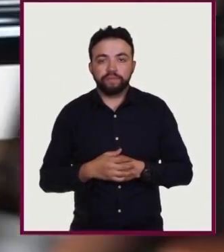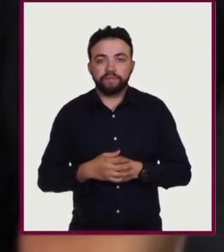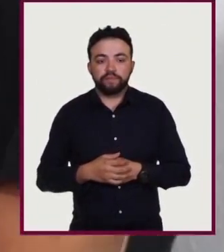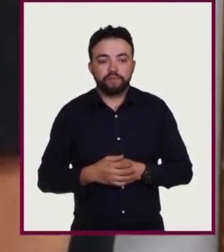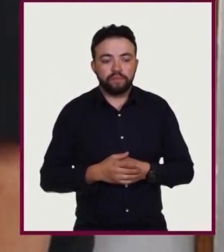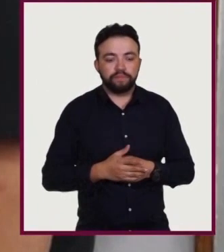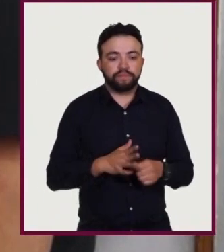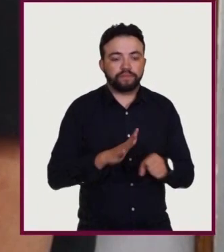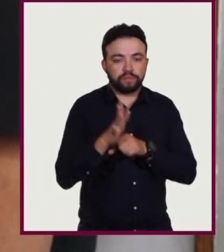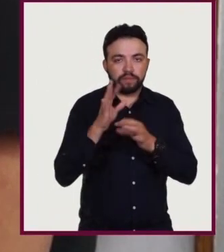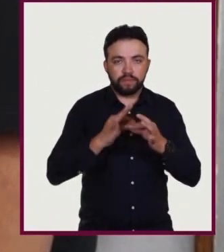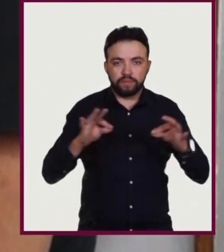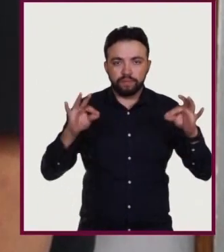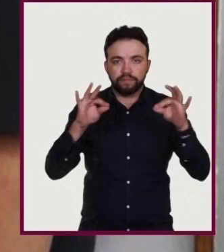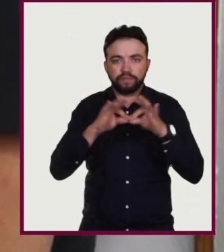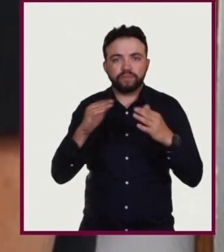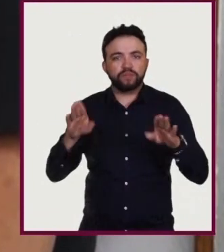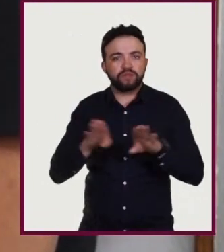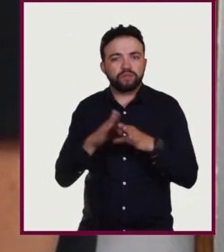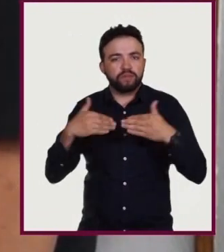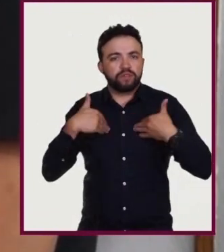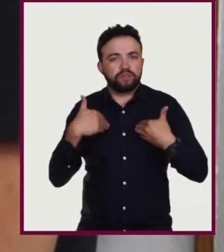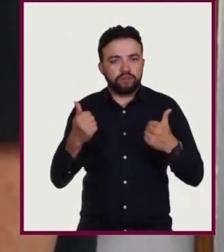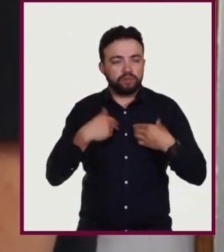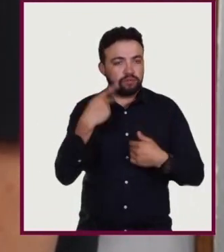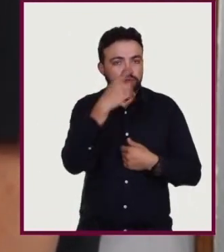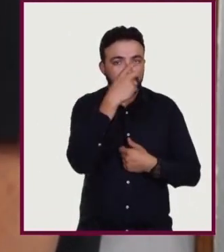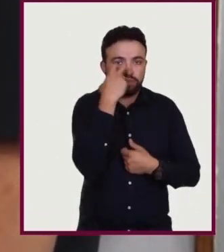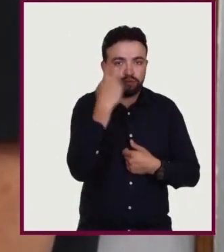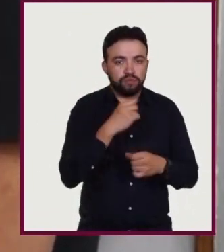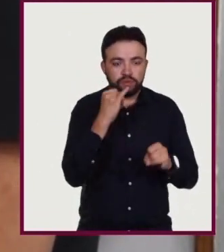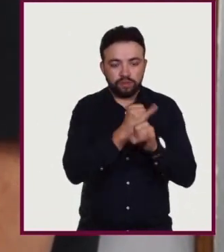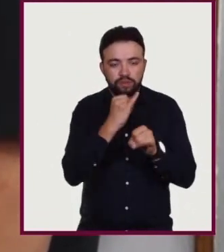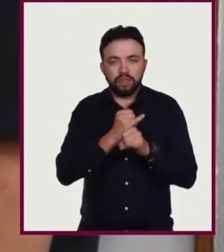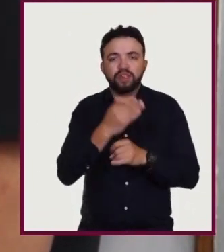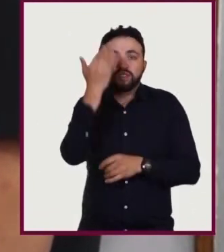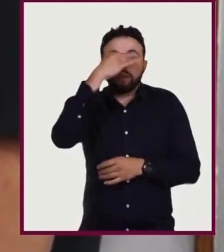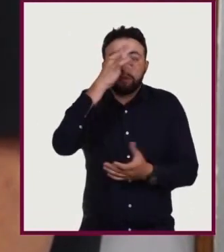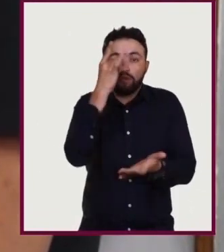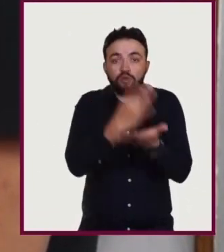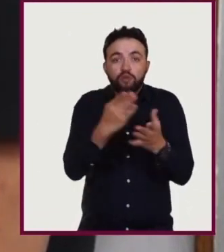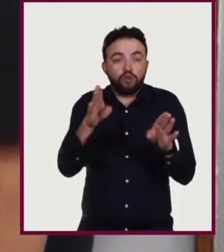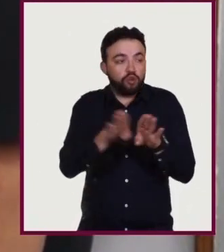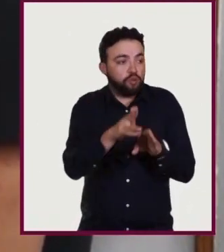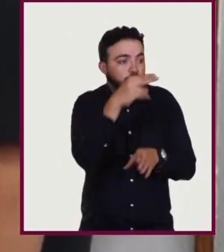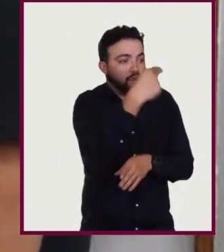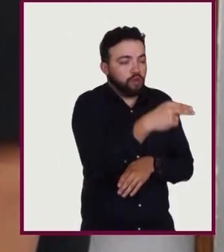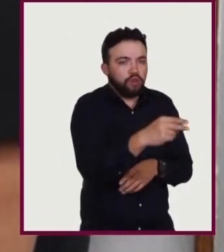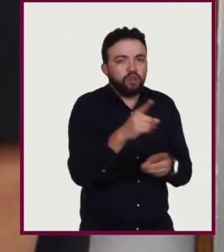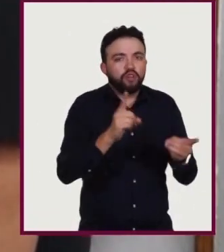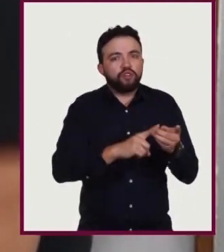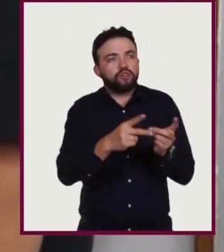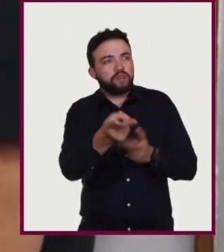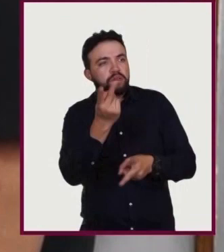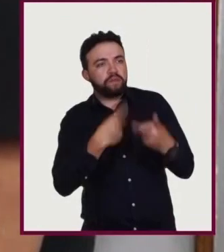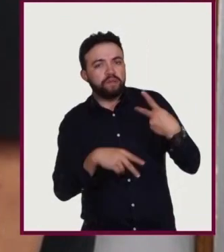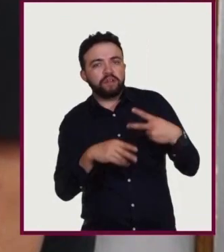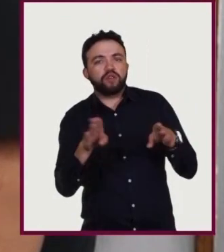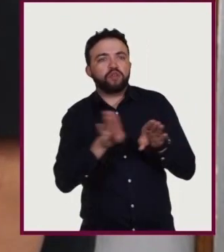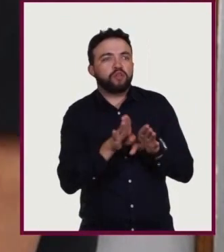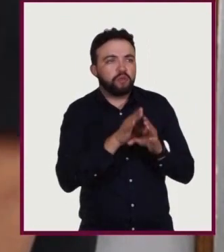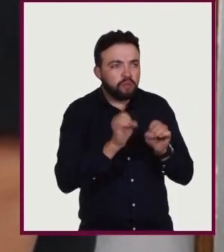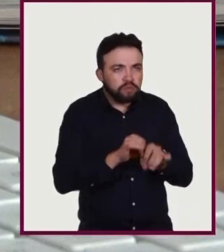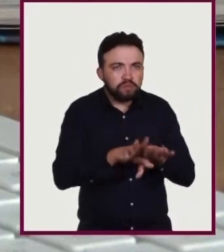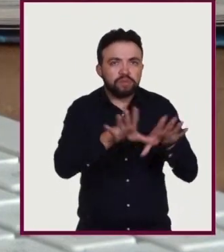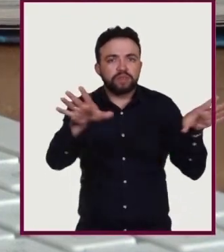Lo importante de estar entendiendo los lenguajes nativos de Internet no solamente es saber cómo se llaman, ni de dónde vienen, ni cómo circulan,